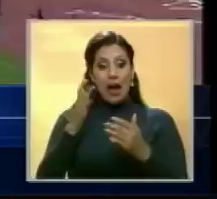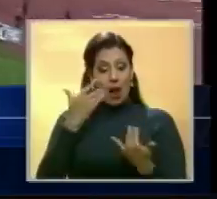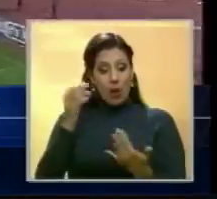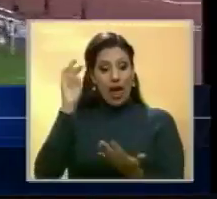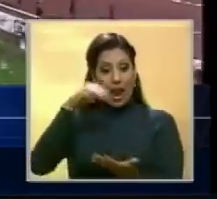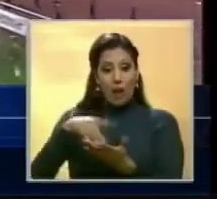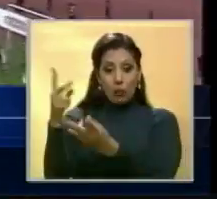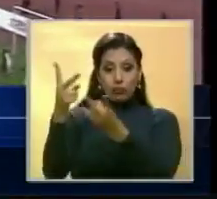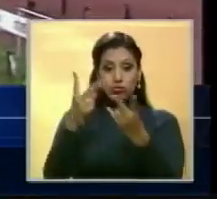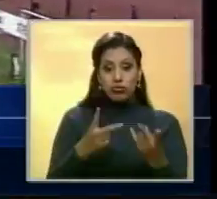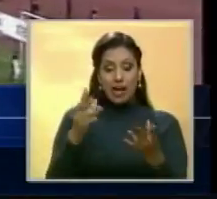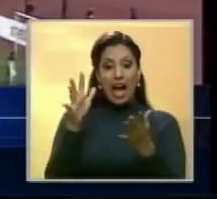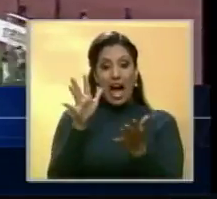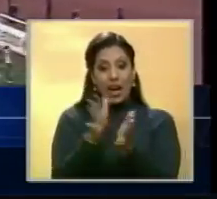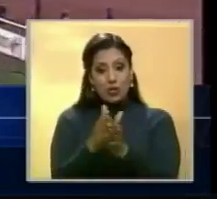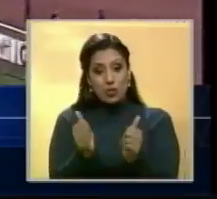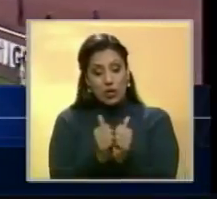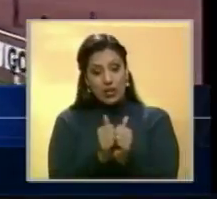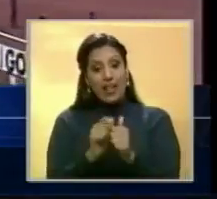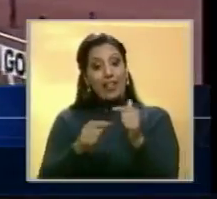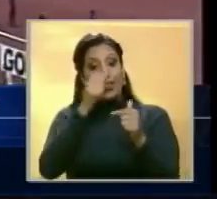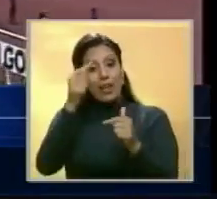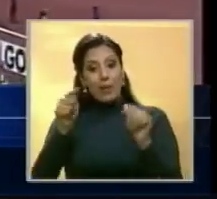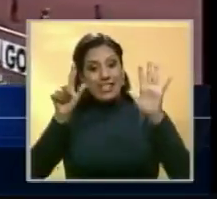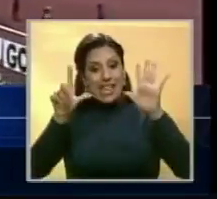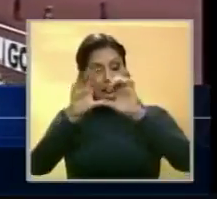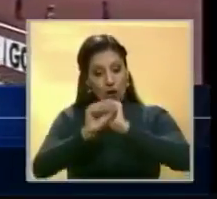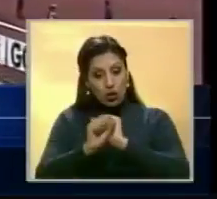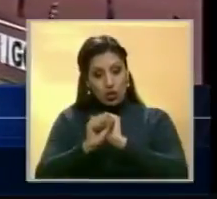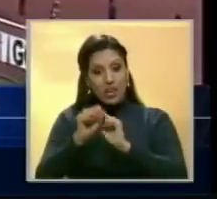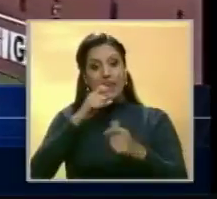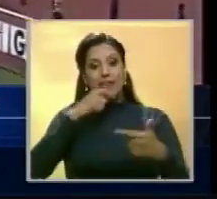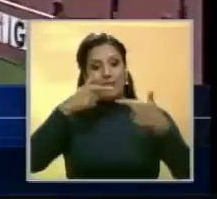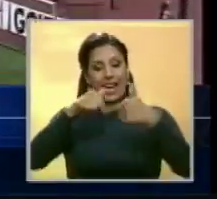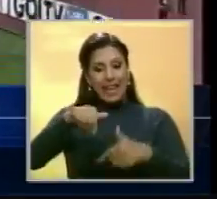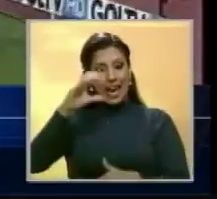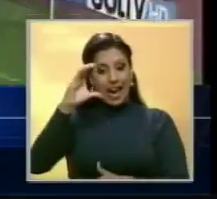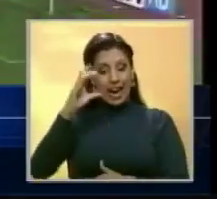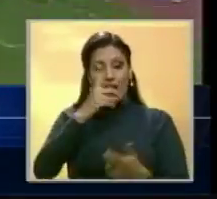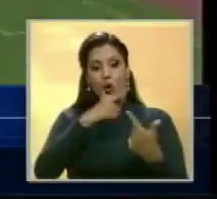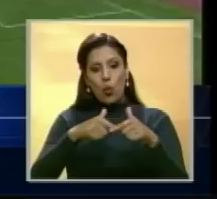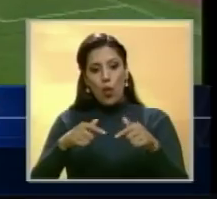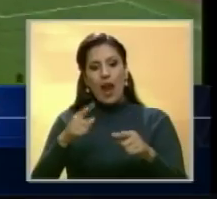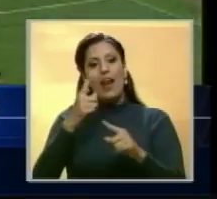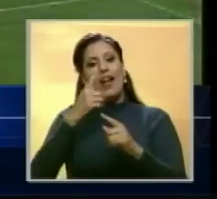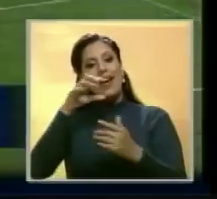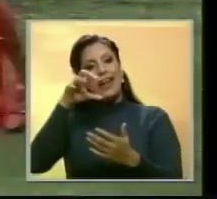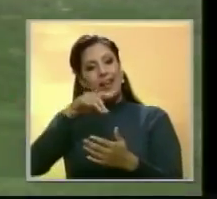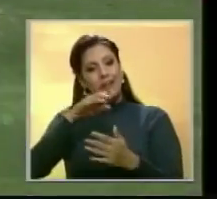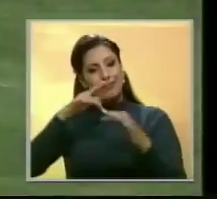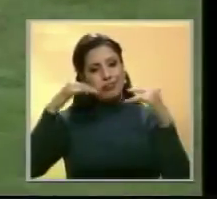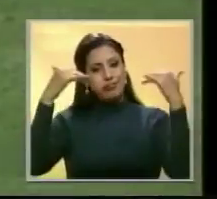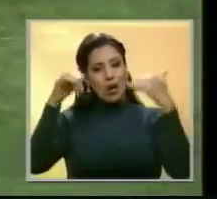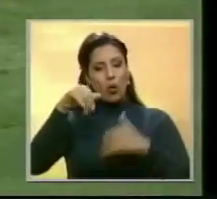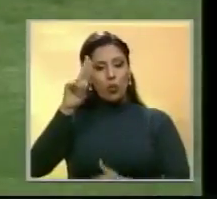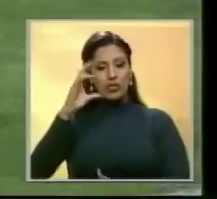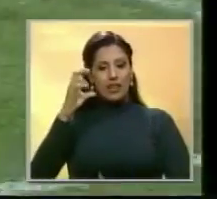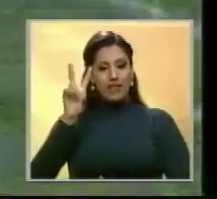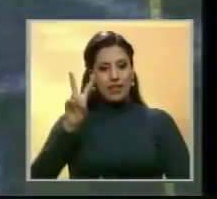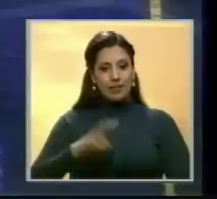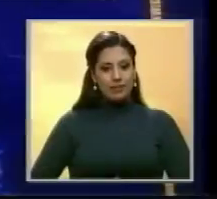en el estadio Giuseppe Antonelli de Maracay. Luego, a las 7 de la noche, el Caracas Fútbol Club se medirá con el Zamora en el Estadio Olímpico de